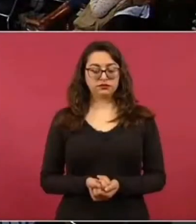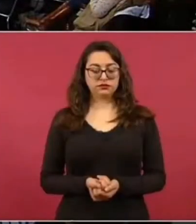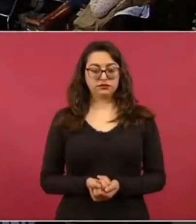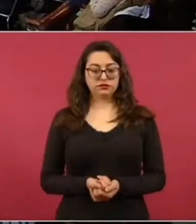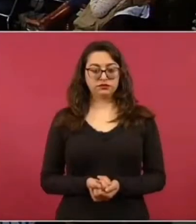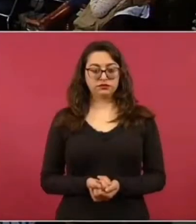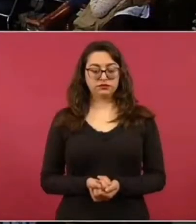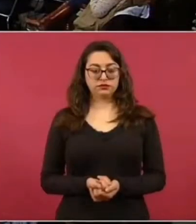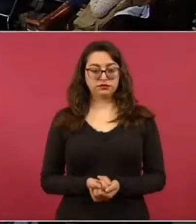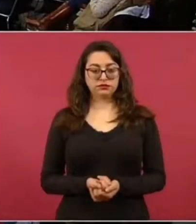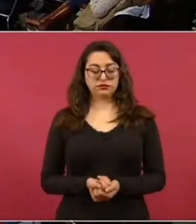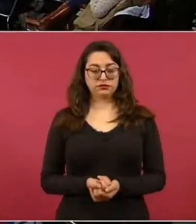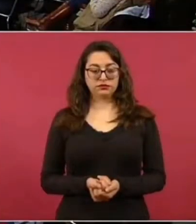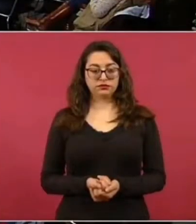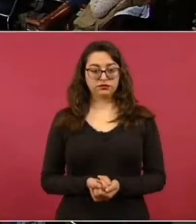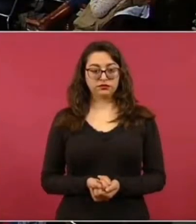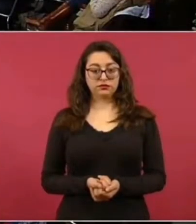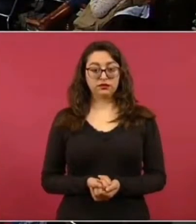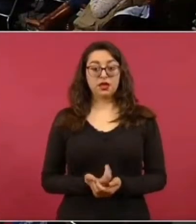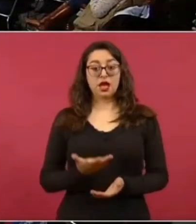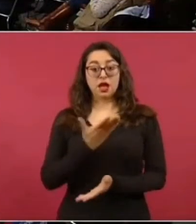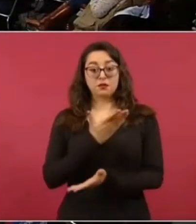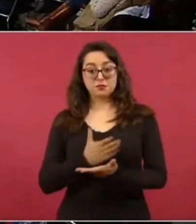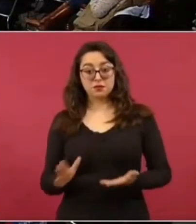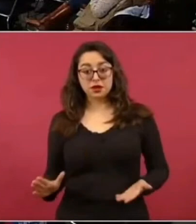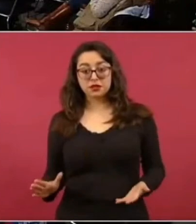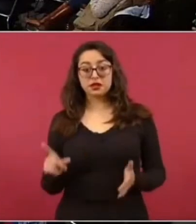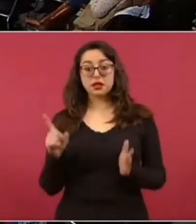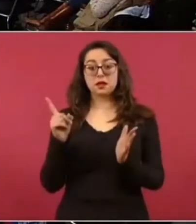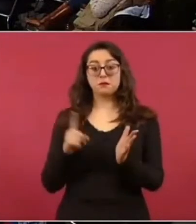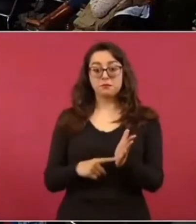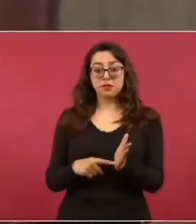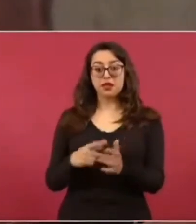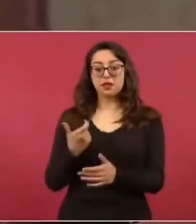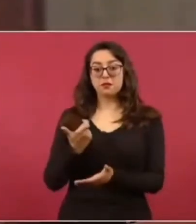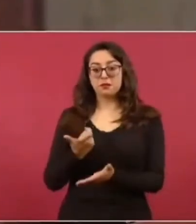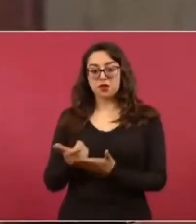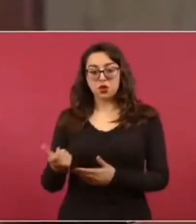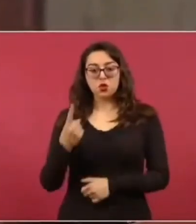Un estímulo por antigüedad de 1,000 pesos anuales.